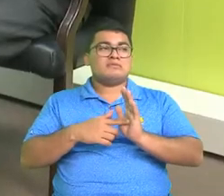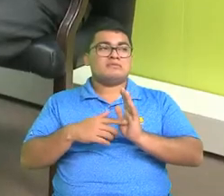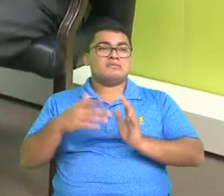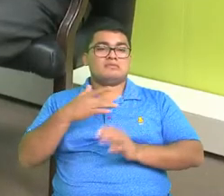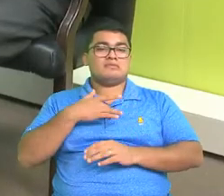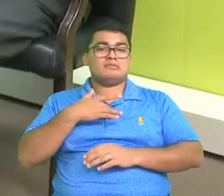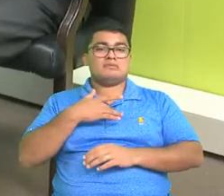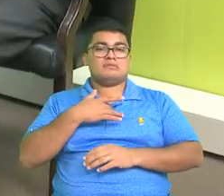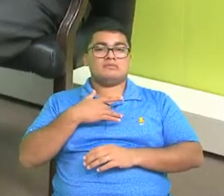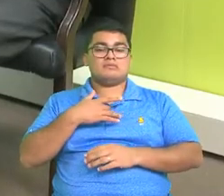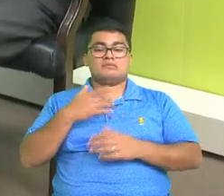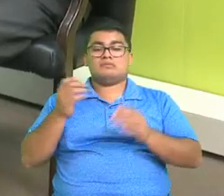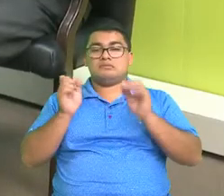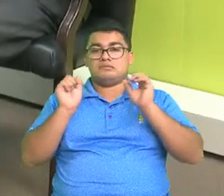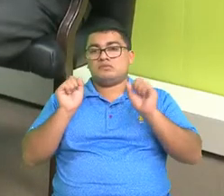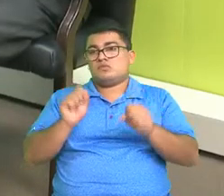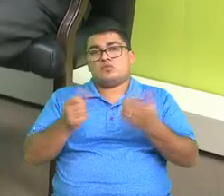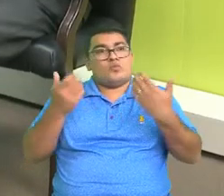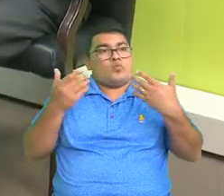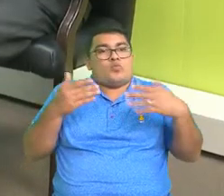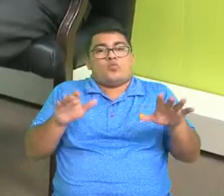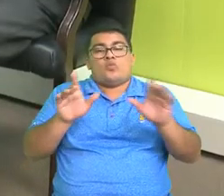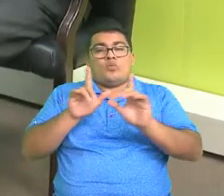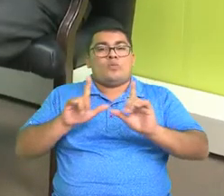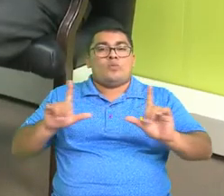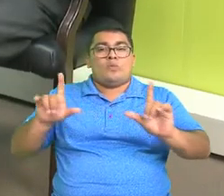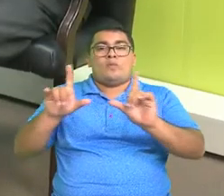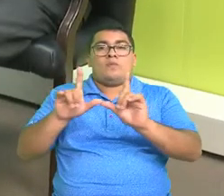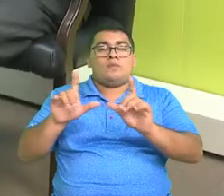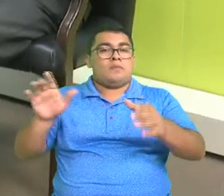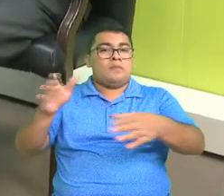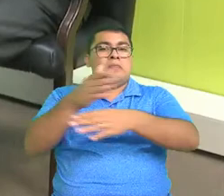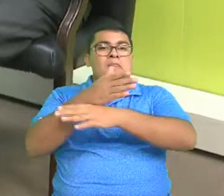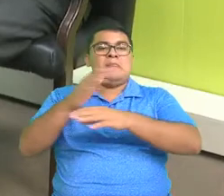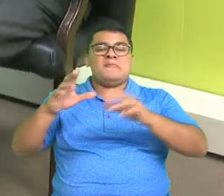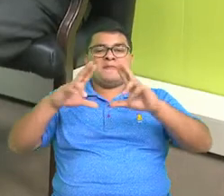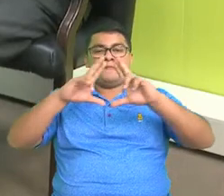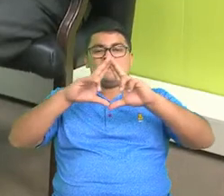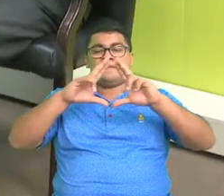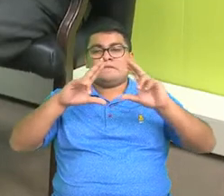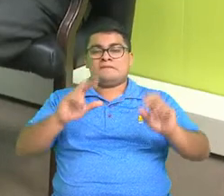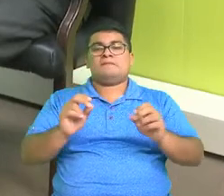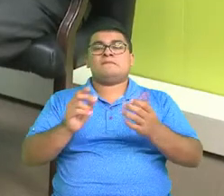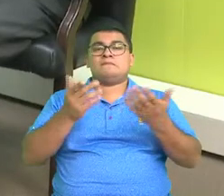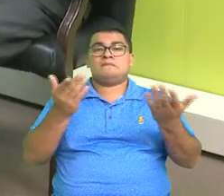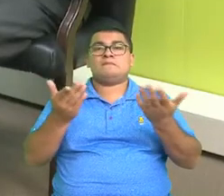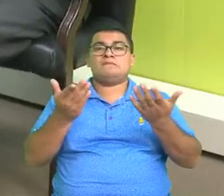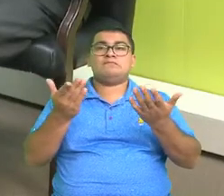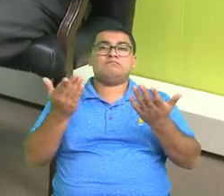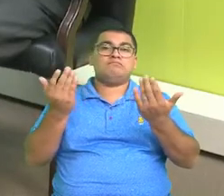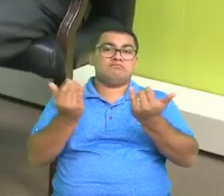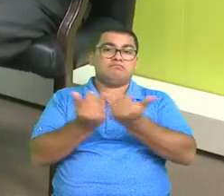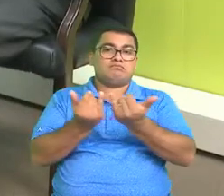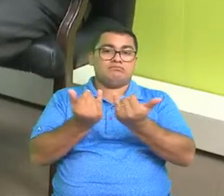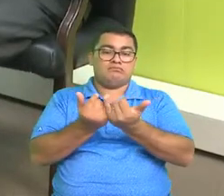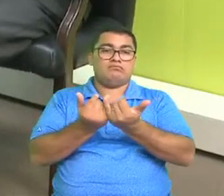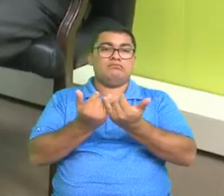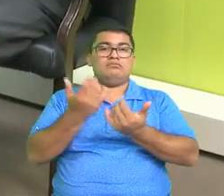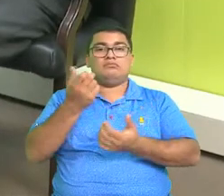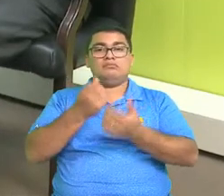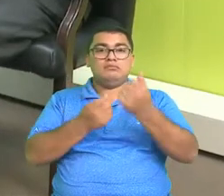Eso perfectamente puede ser en cualquier lugar recóndito de aquí en Nicaragua. Estar ahí estimulando y la bajada de la